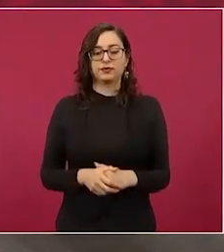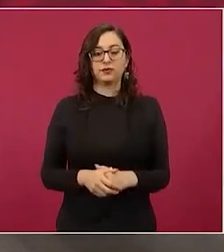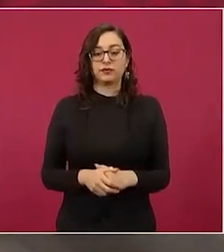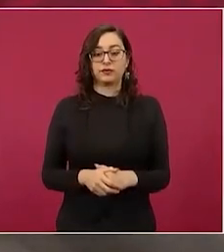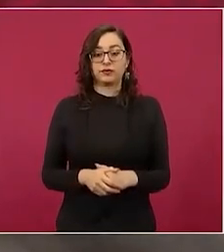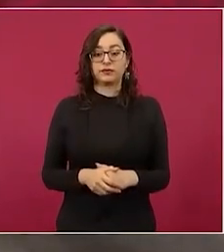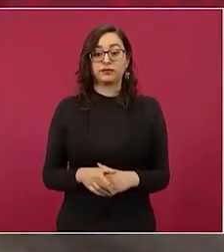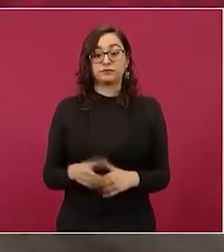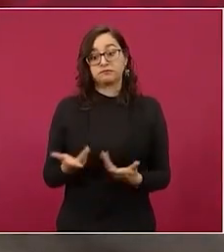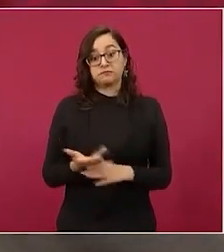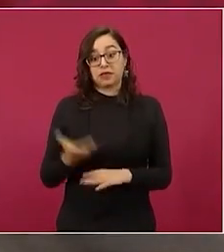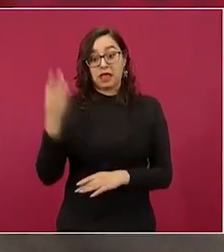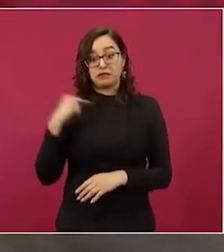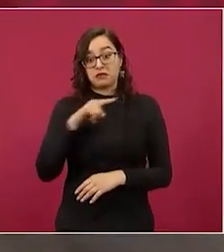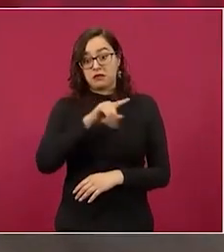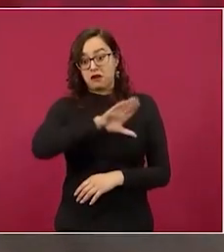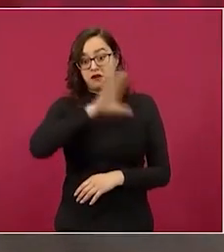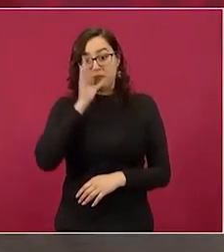estaciones